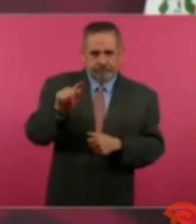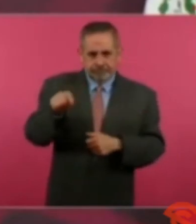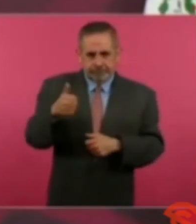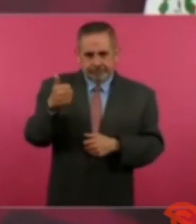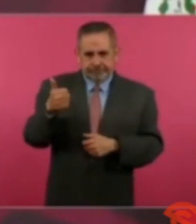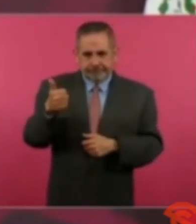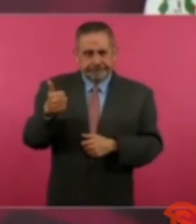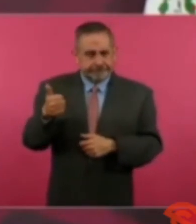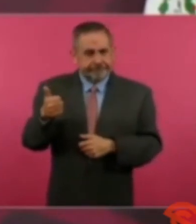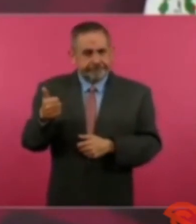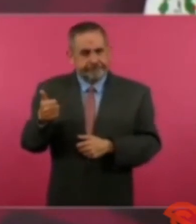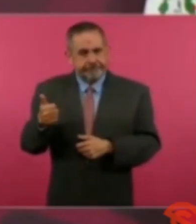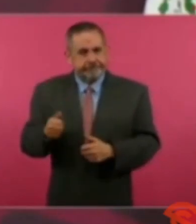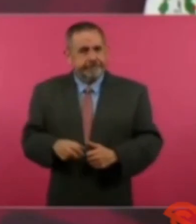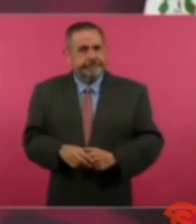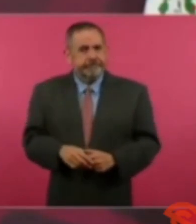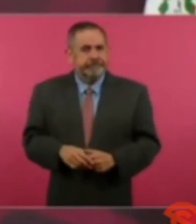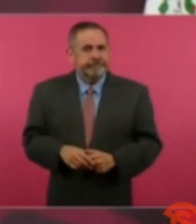1876.